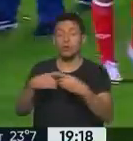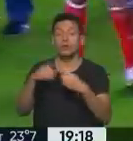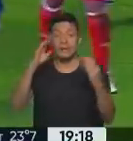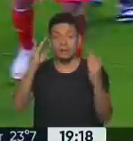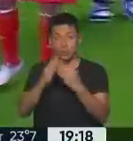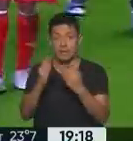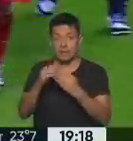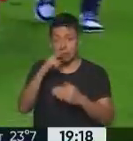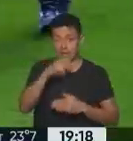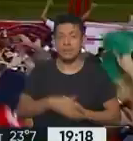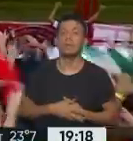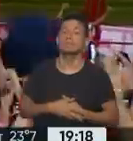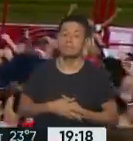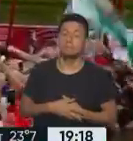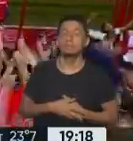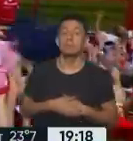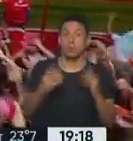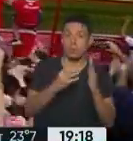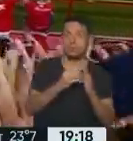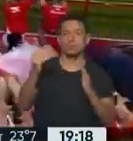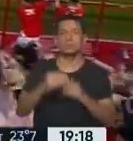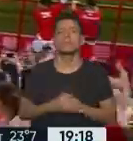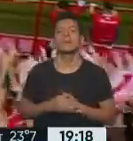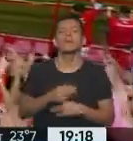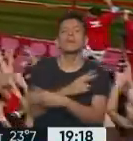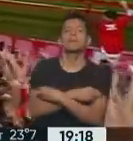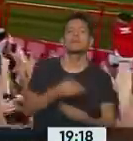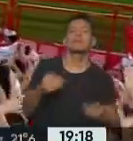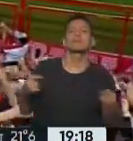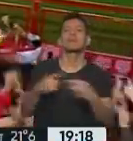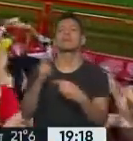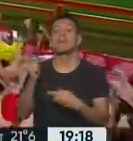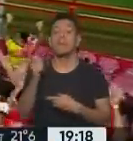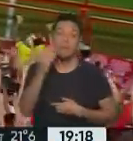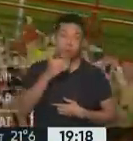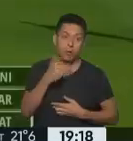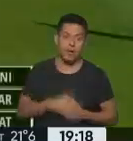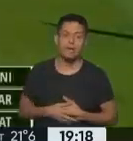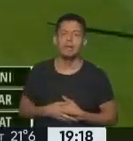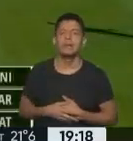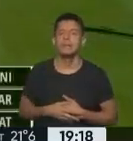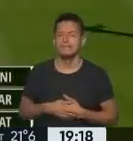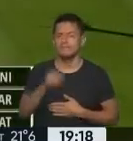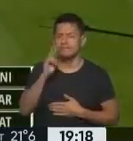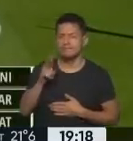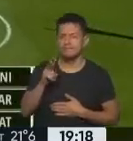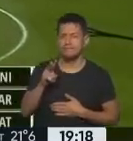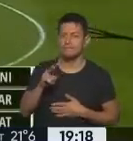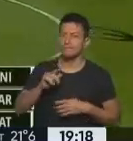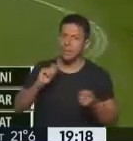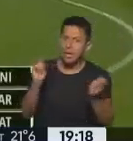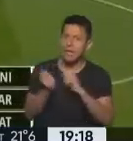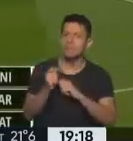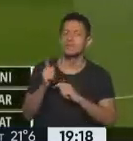Repasa, claro. Y Defensa y Justicia va a estar enfrentando ni más ni menos que a Boca Juniors. Acá, fíjate cómo cambia el festejo, claro,